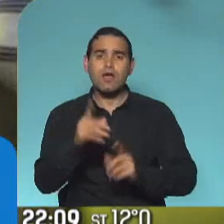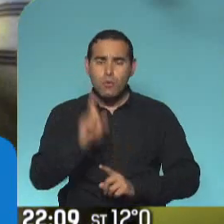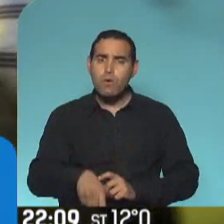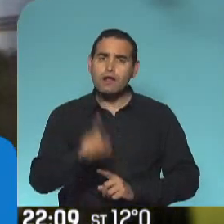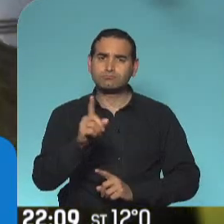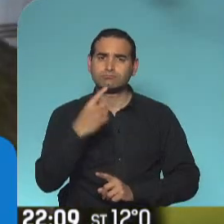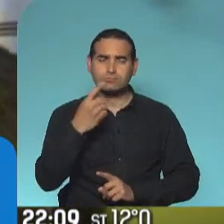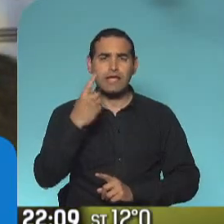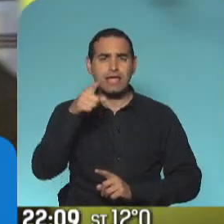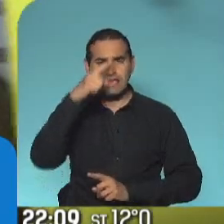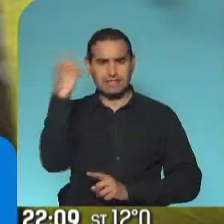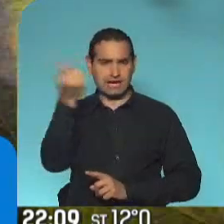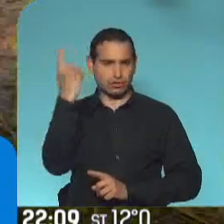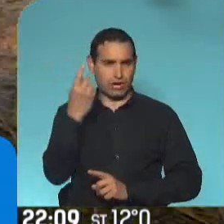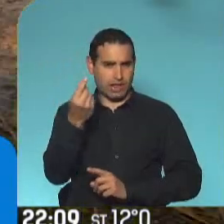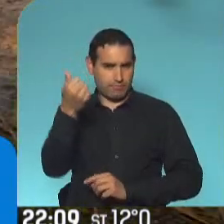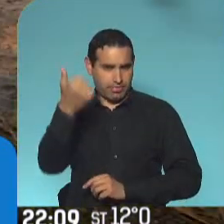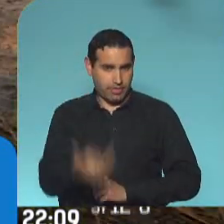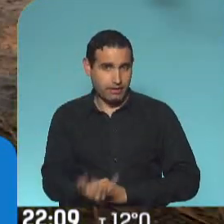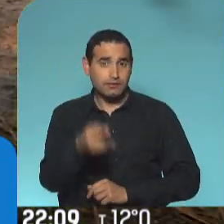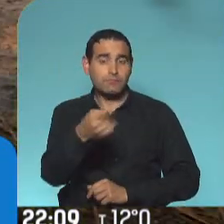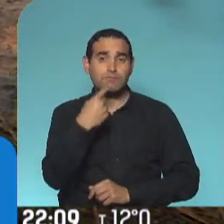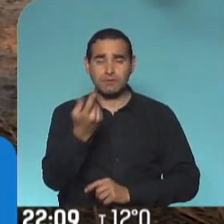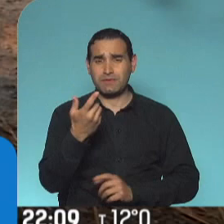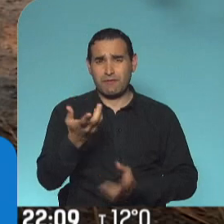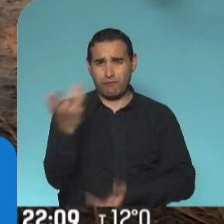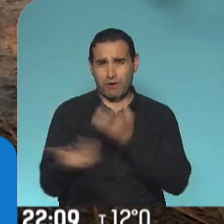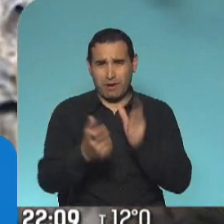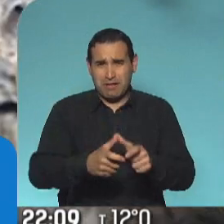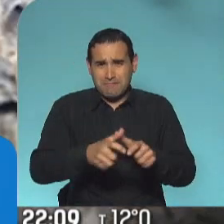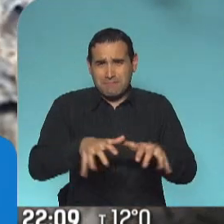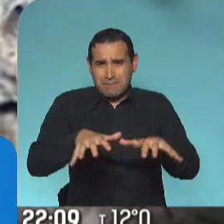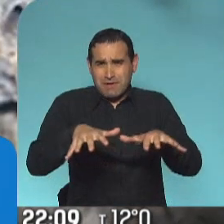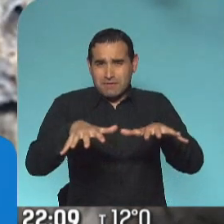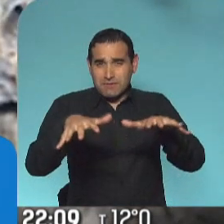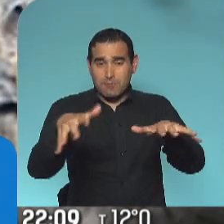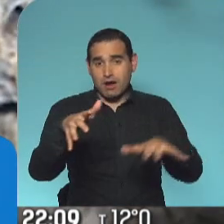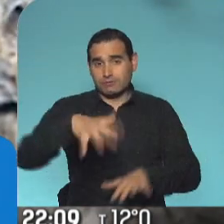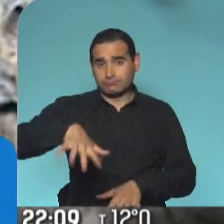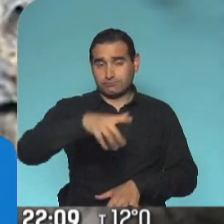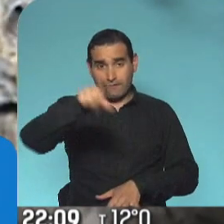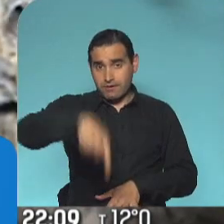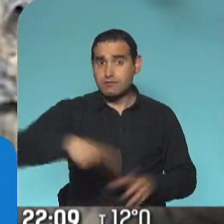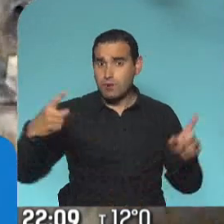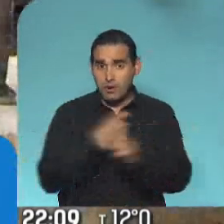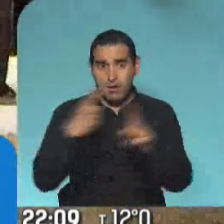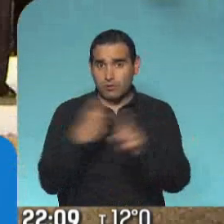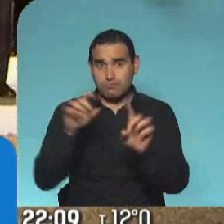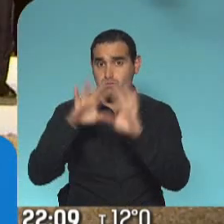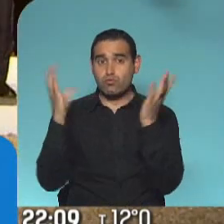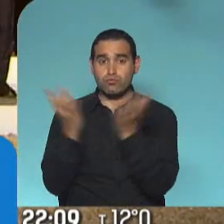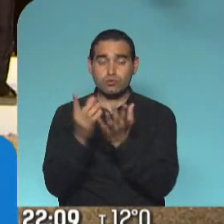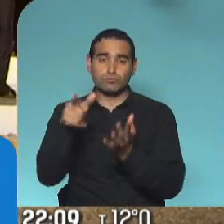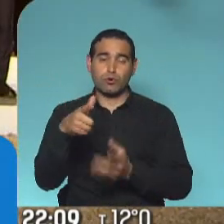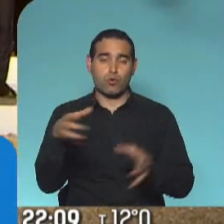de capitales internacionales, la magnitud alcanzada por los incendios y sus consecuencias en el cambio climático global llevaron a los